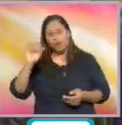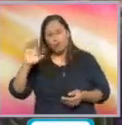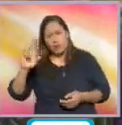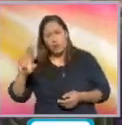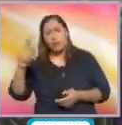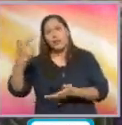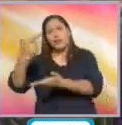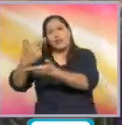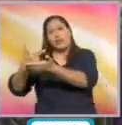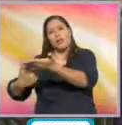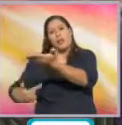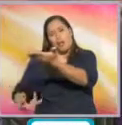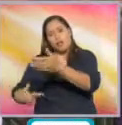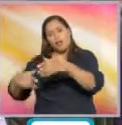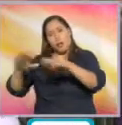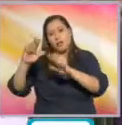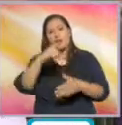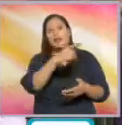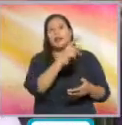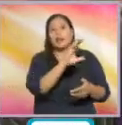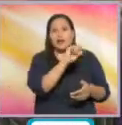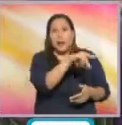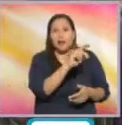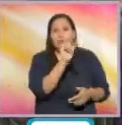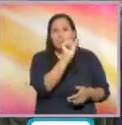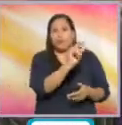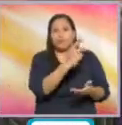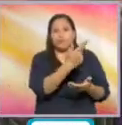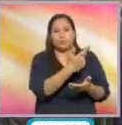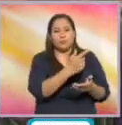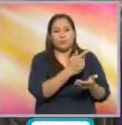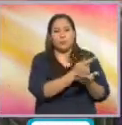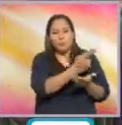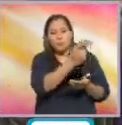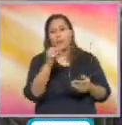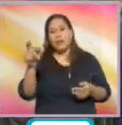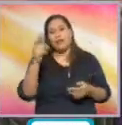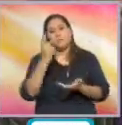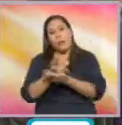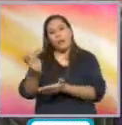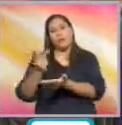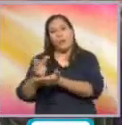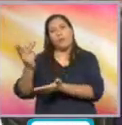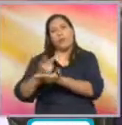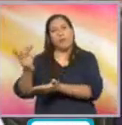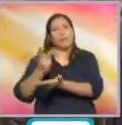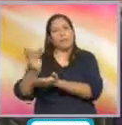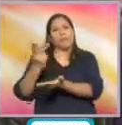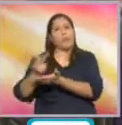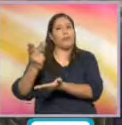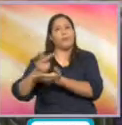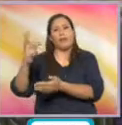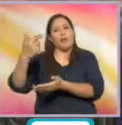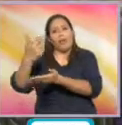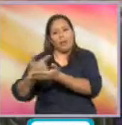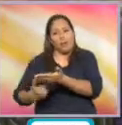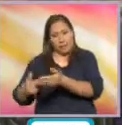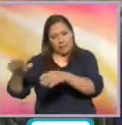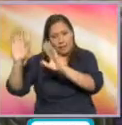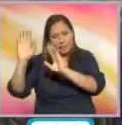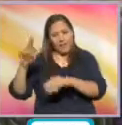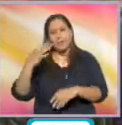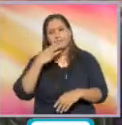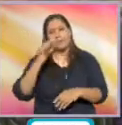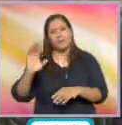una lista infinita, así de, y el premio al mejor tutú y etcétera. O sea, hay muchas cosas, ¿no? O sea, hay muchos